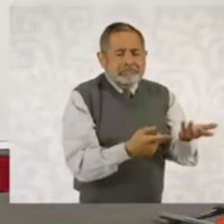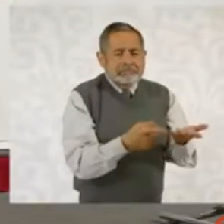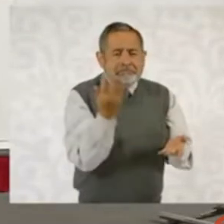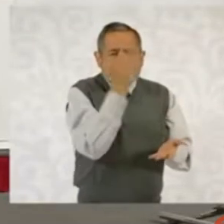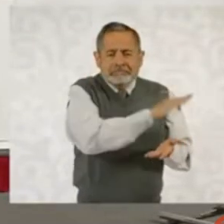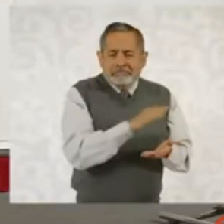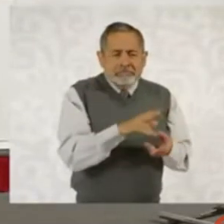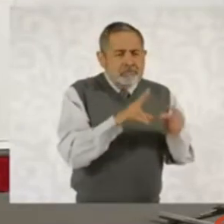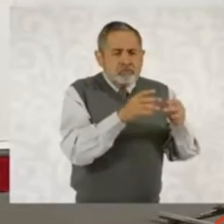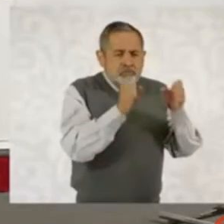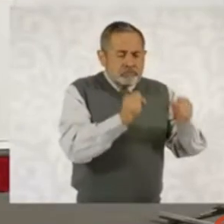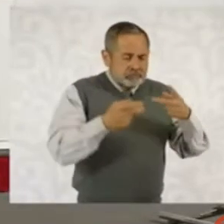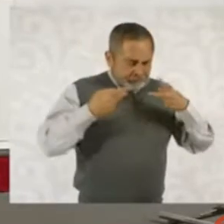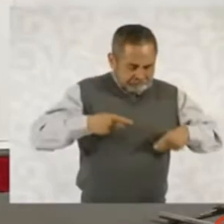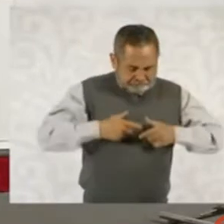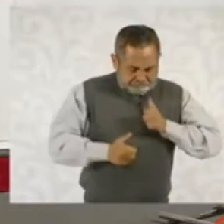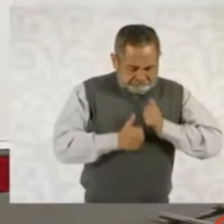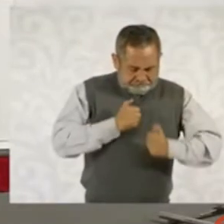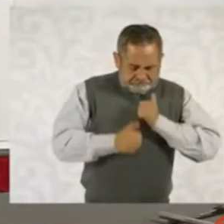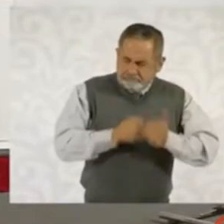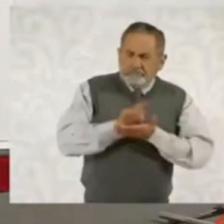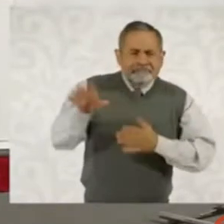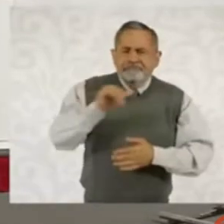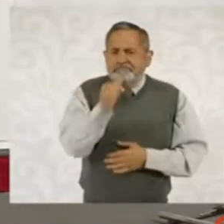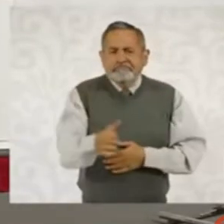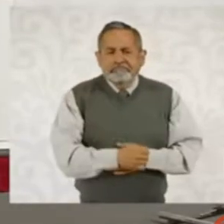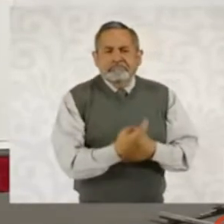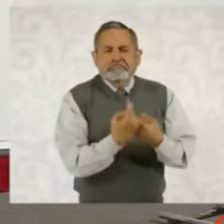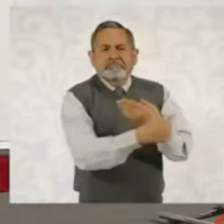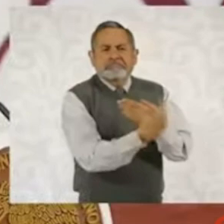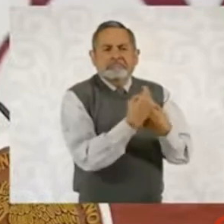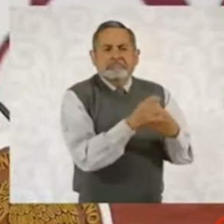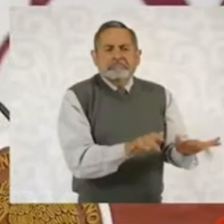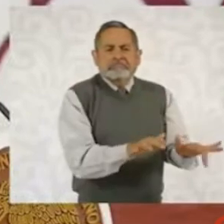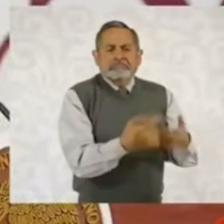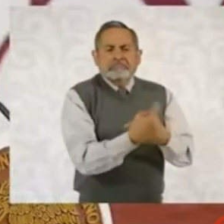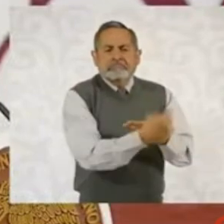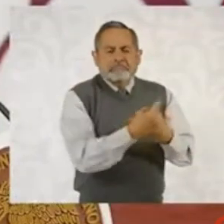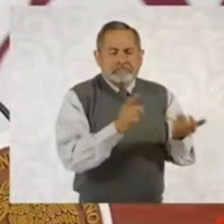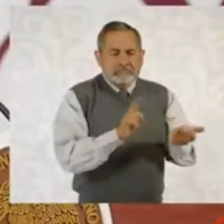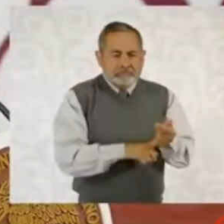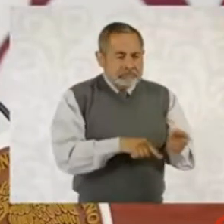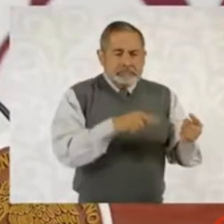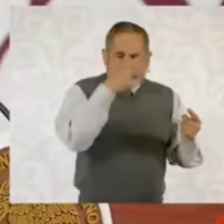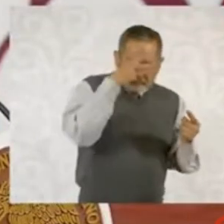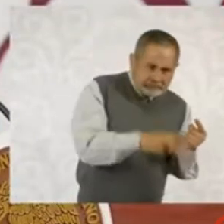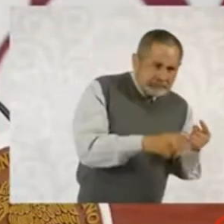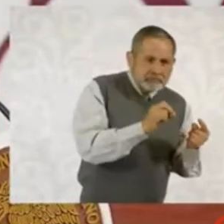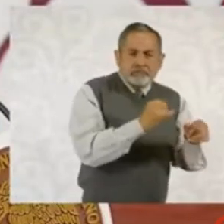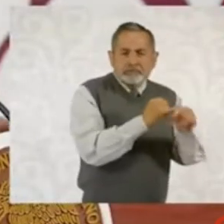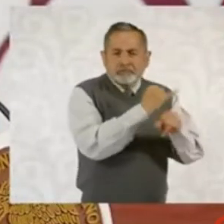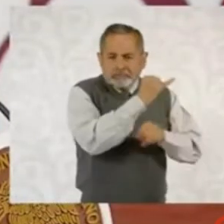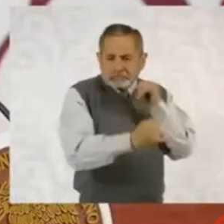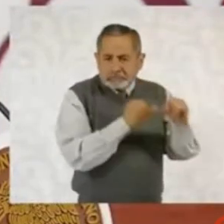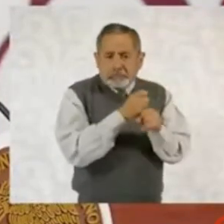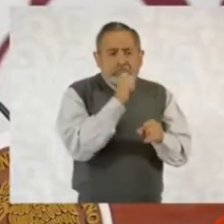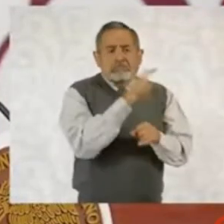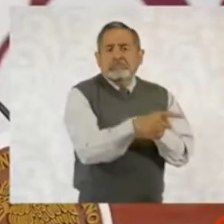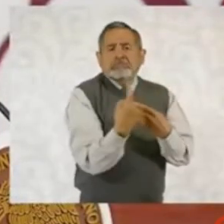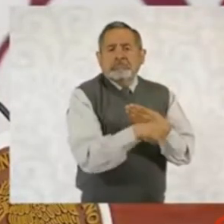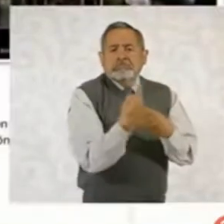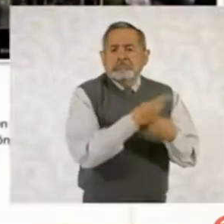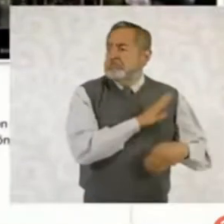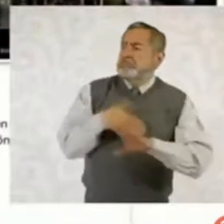artificiales, al ataque se suman cuentas de la oposición nacionales y extranjeras, y estas se hacen